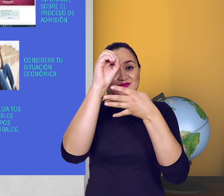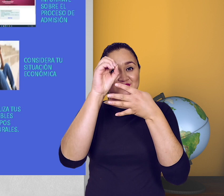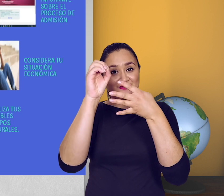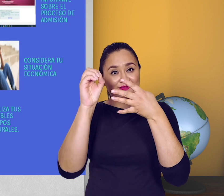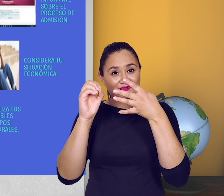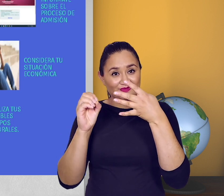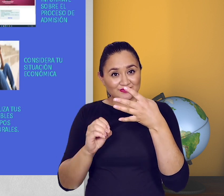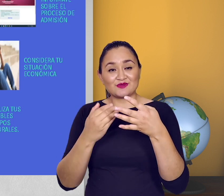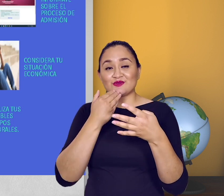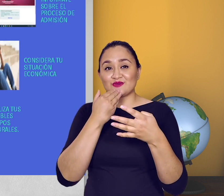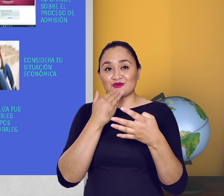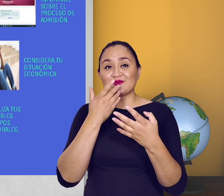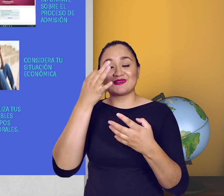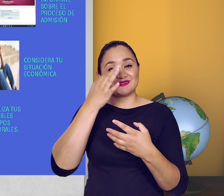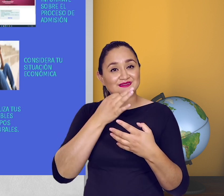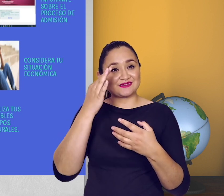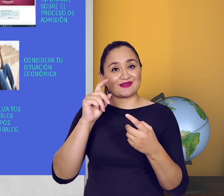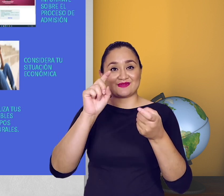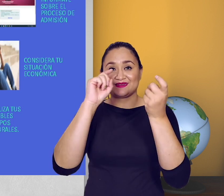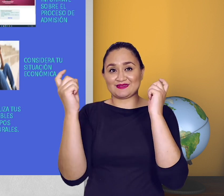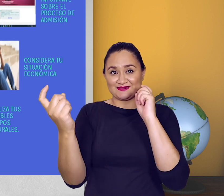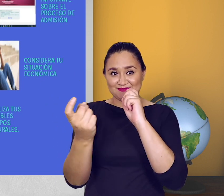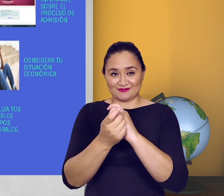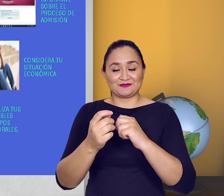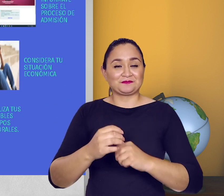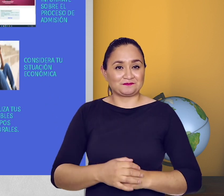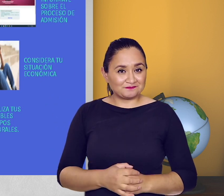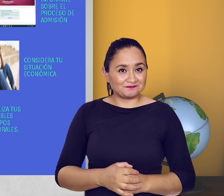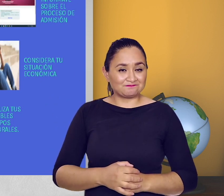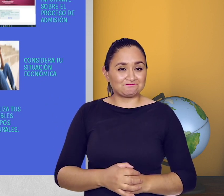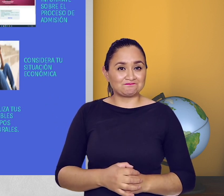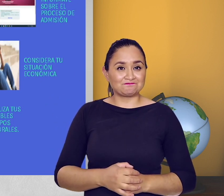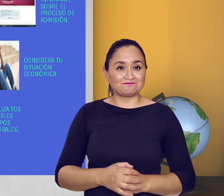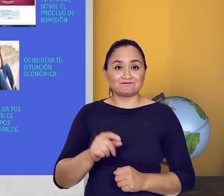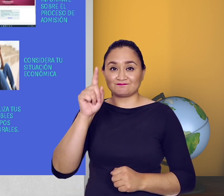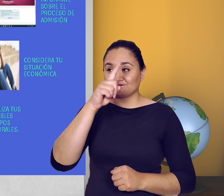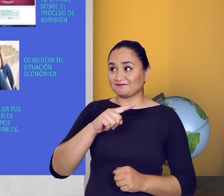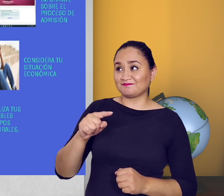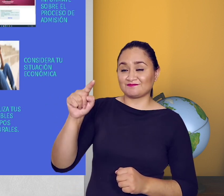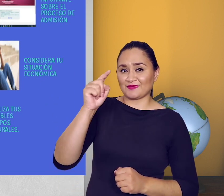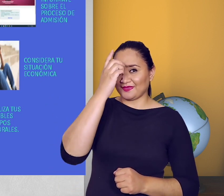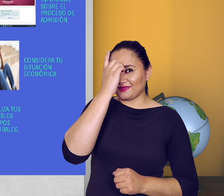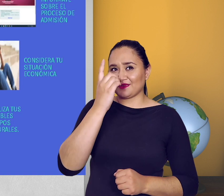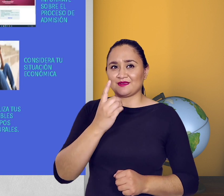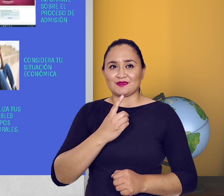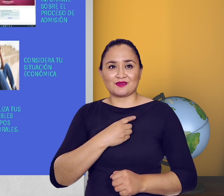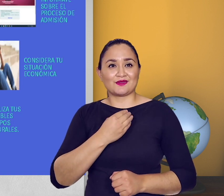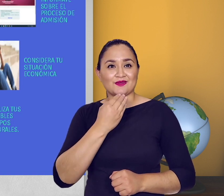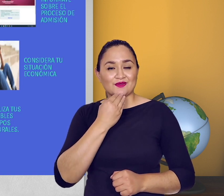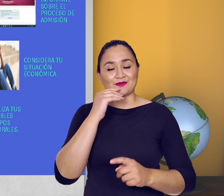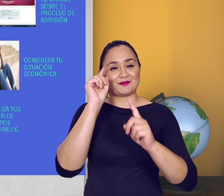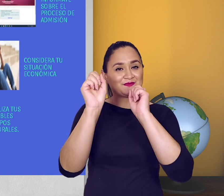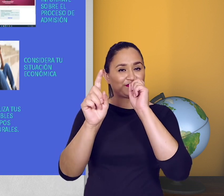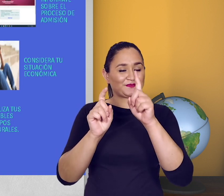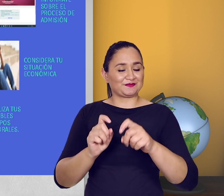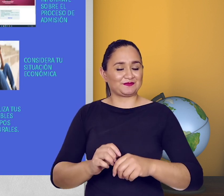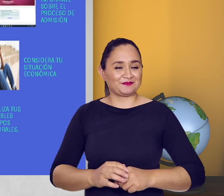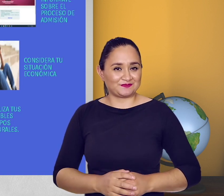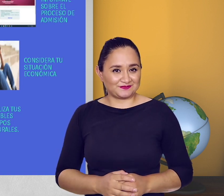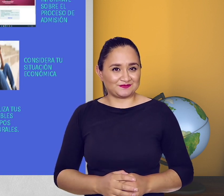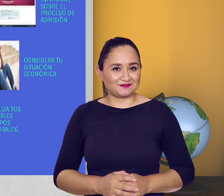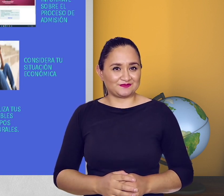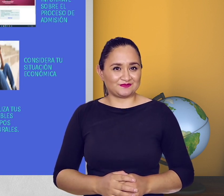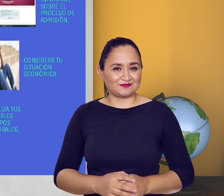denominado transformar en el eje de toma de decisiones respondemos a las siguientes interrogantes